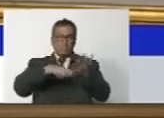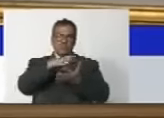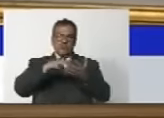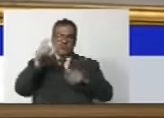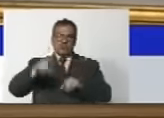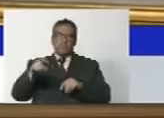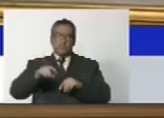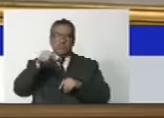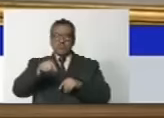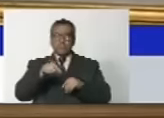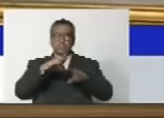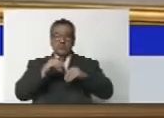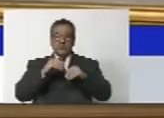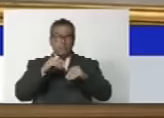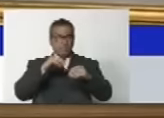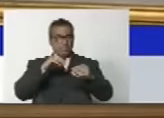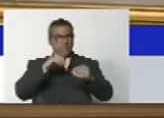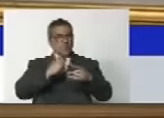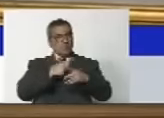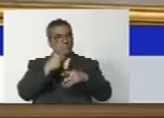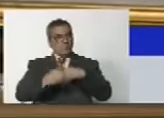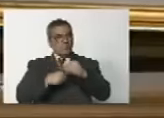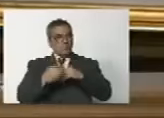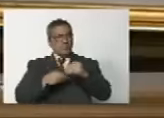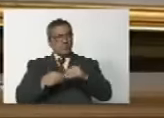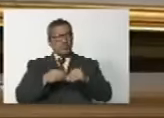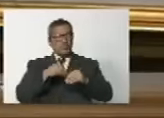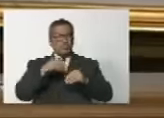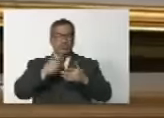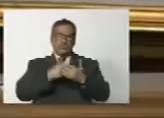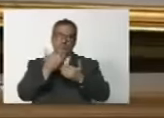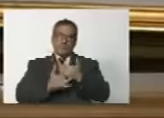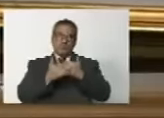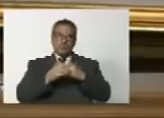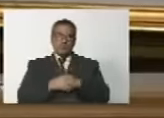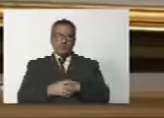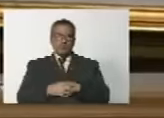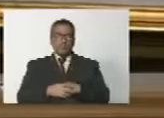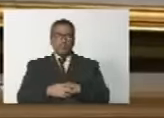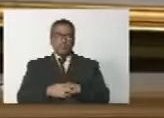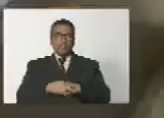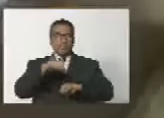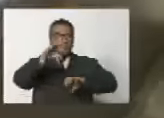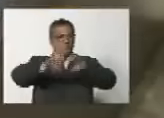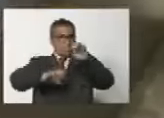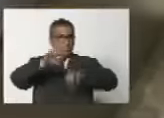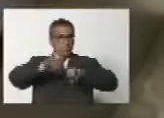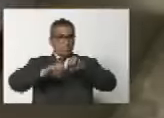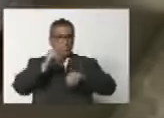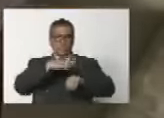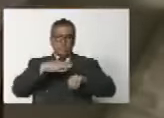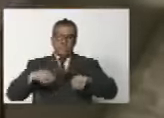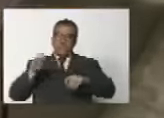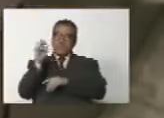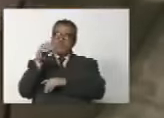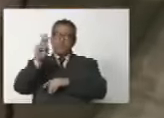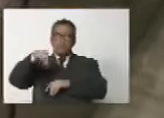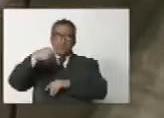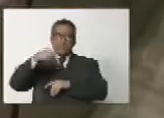o necesidades haga proyectos. Esos proyectos fueron evaluados, Blanca, en